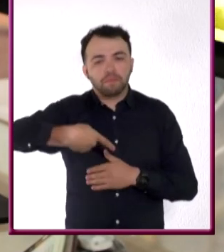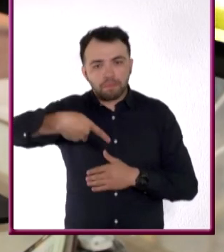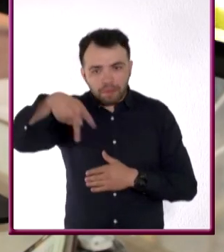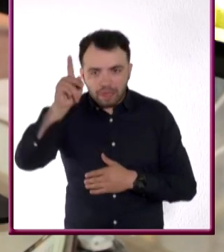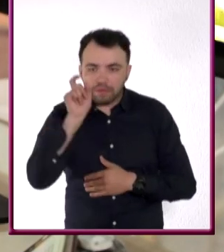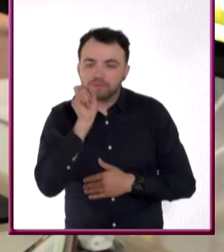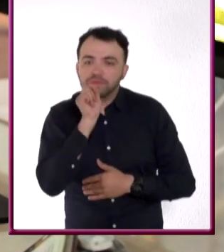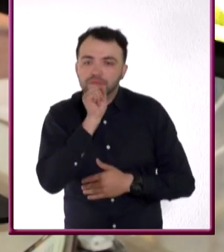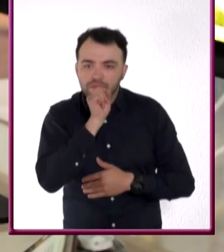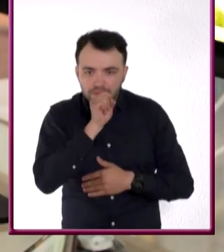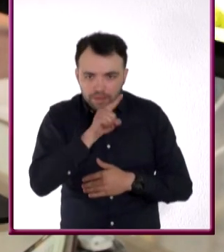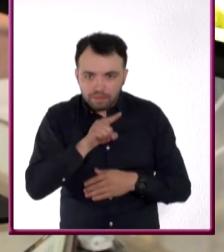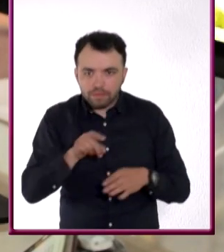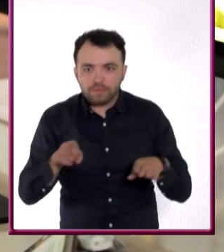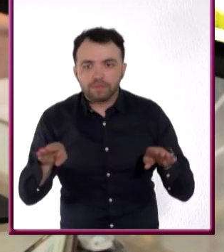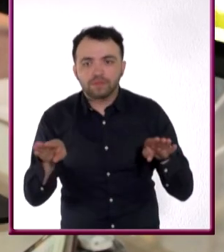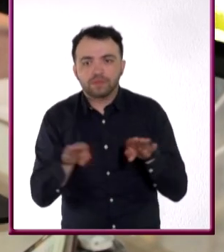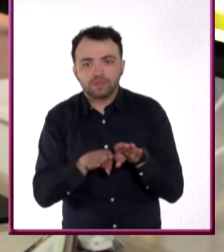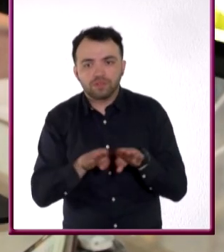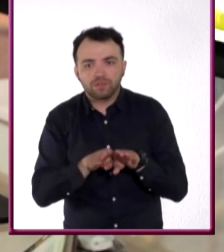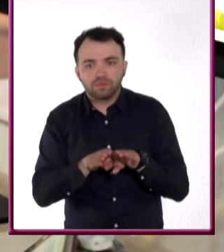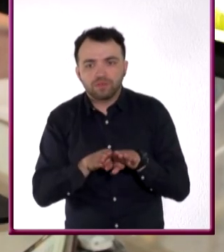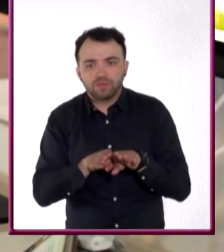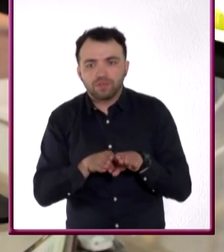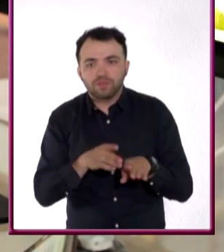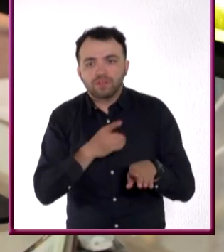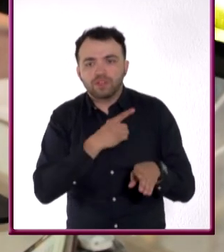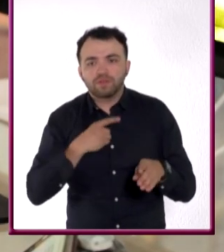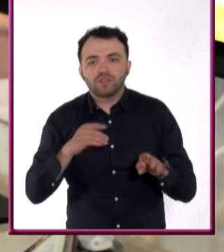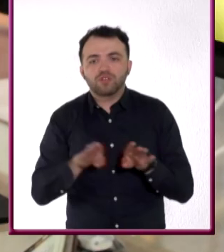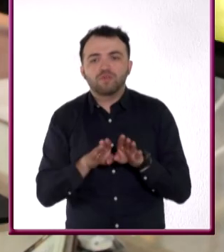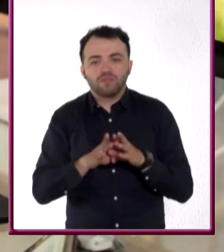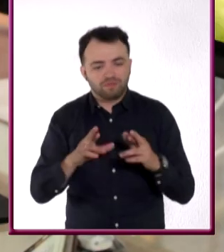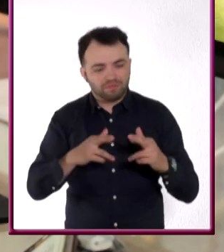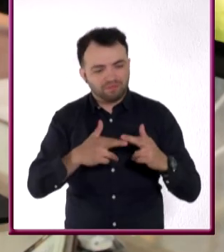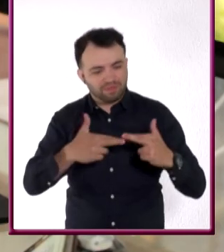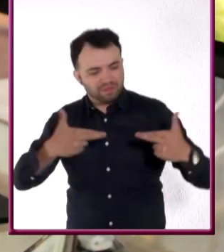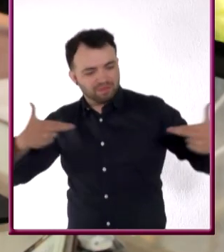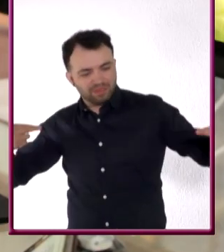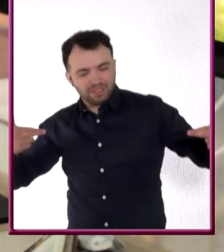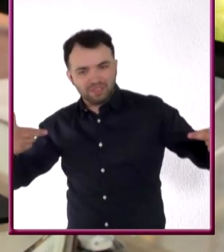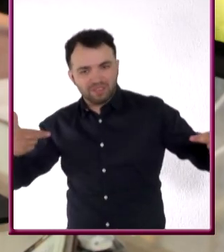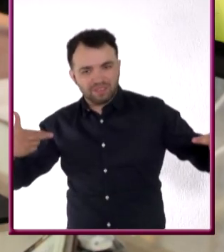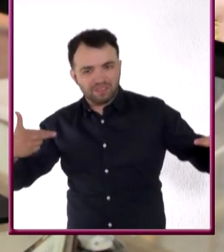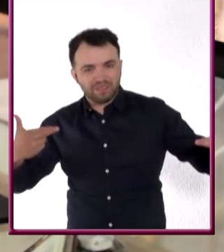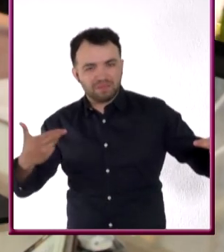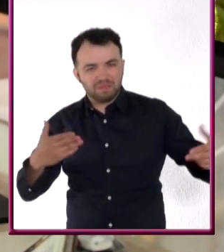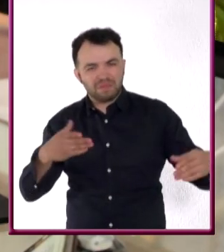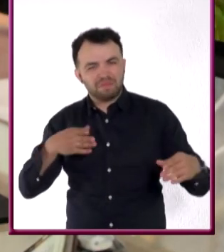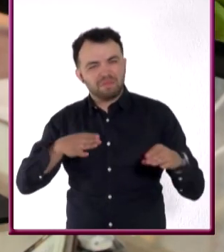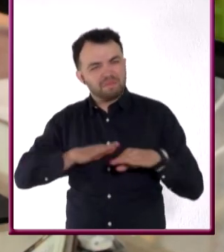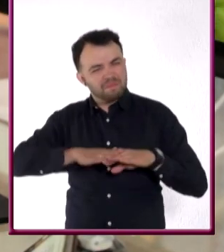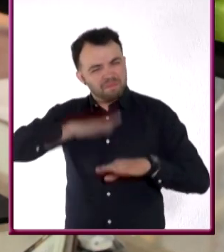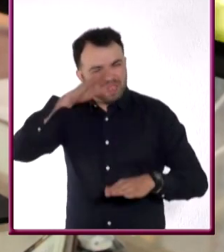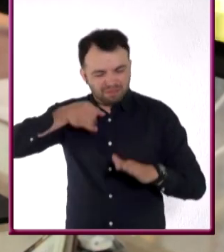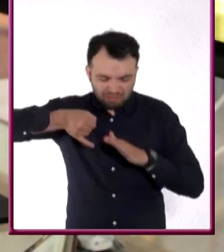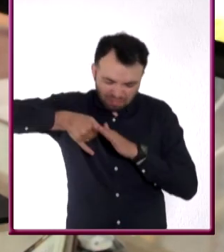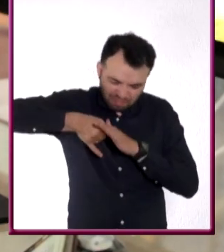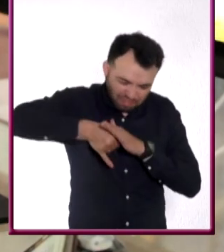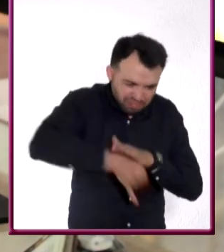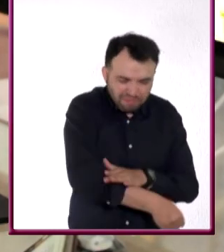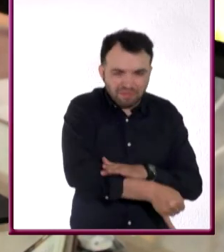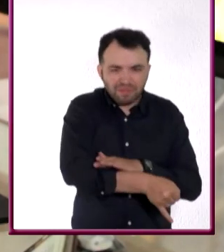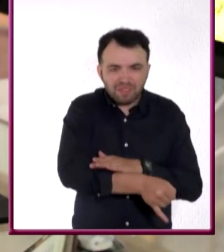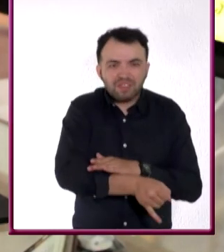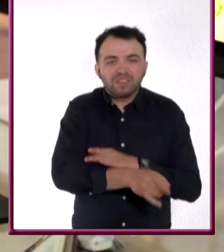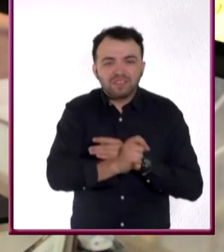también ocupas, por ejemplo, una cosa que se llama redes complejas. Eso es cuando quieres hacer un estudio más como que detallado